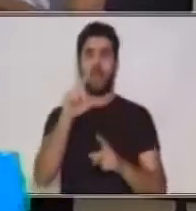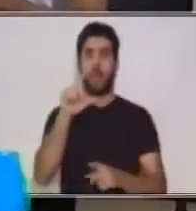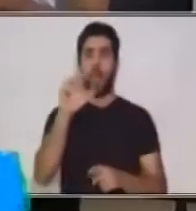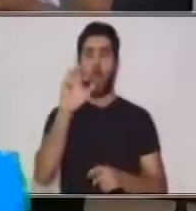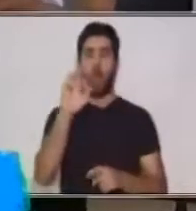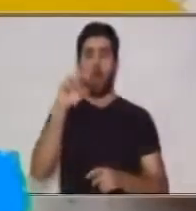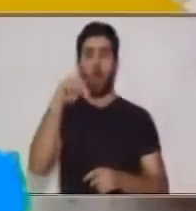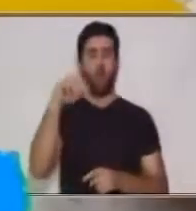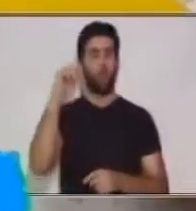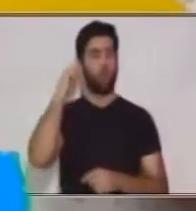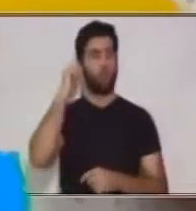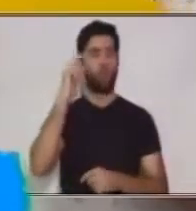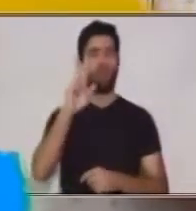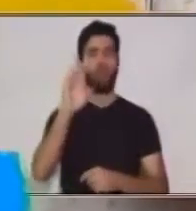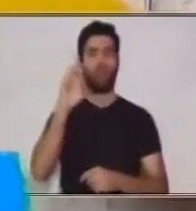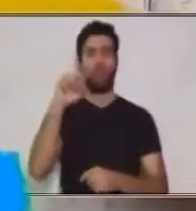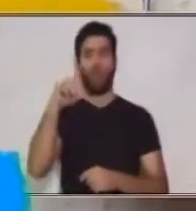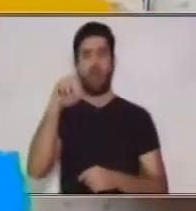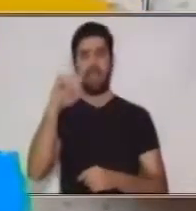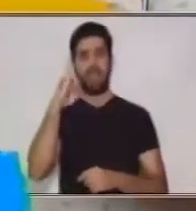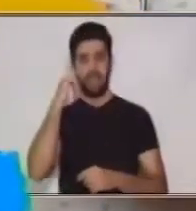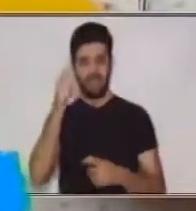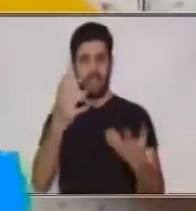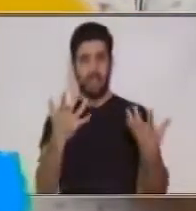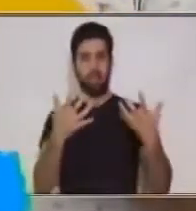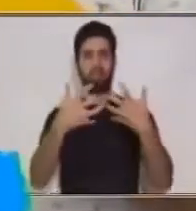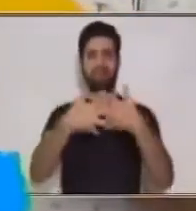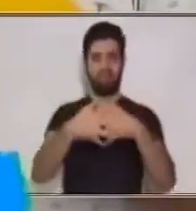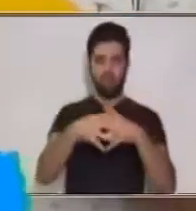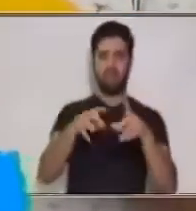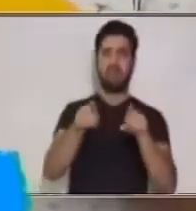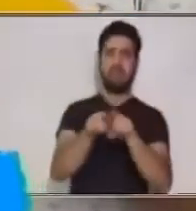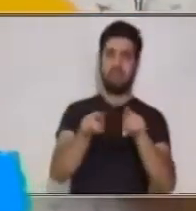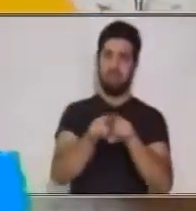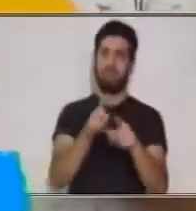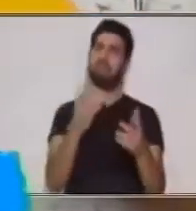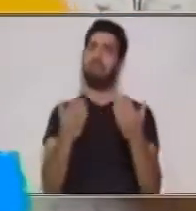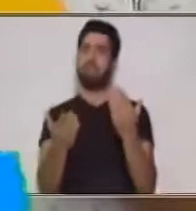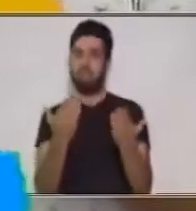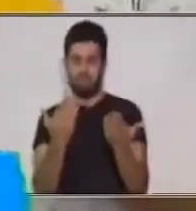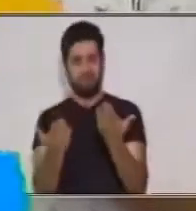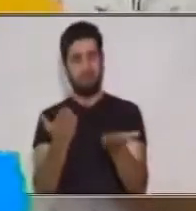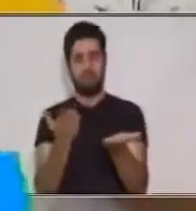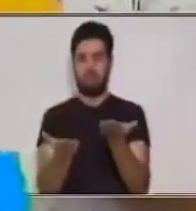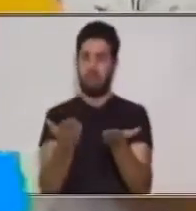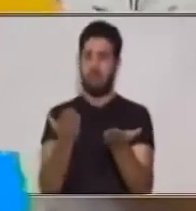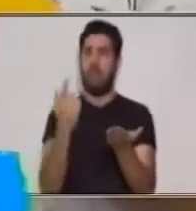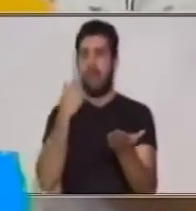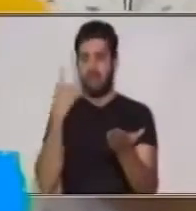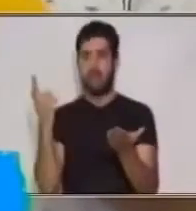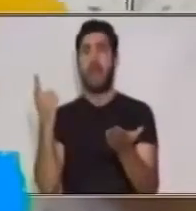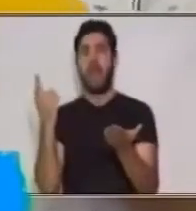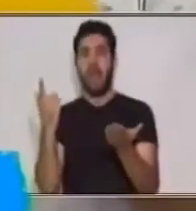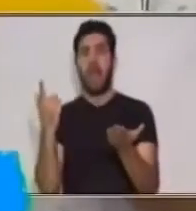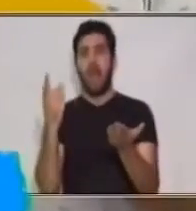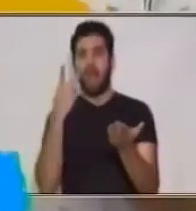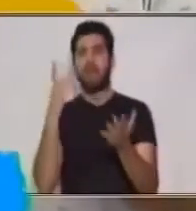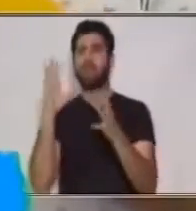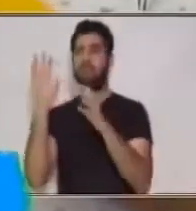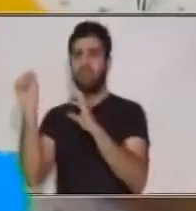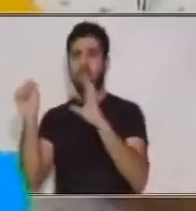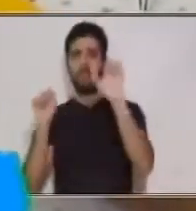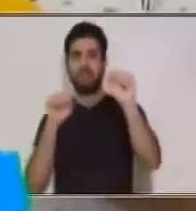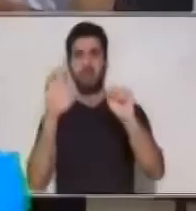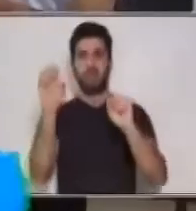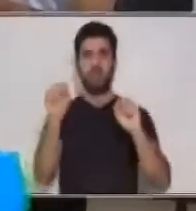sus medidas. Entonces, para poder saber las medidas, pues necesito tomar algún objeto y